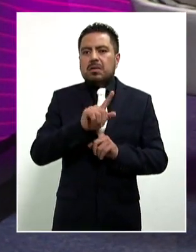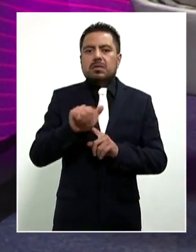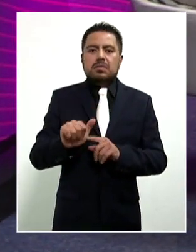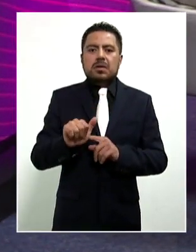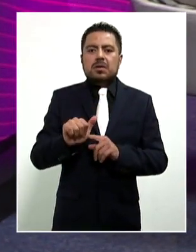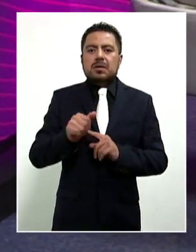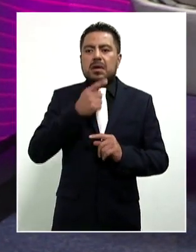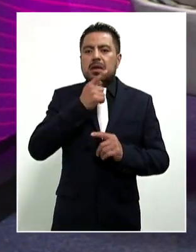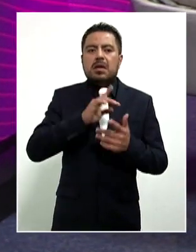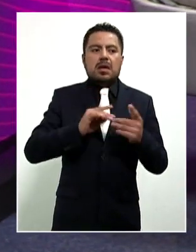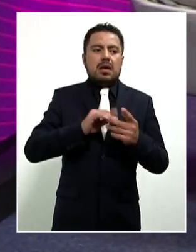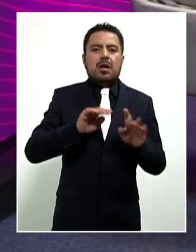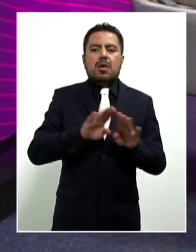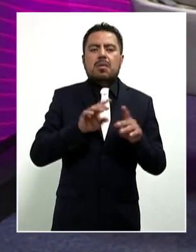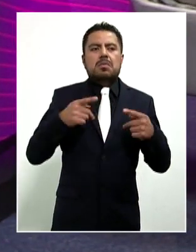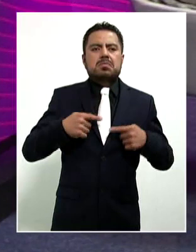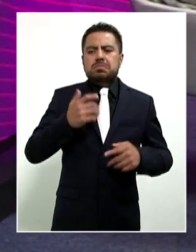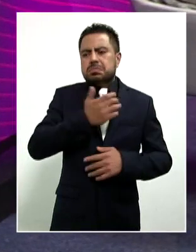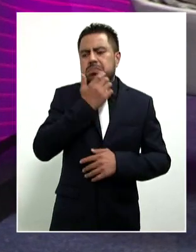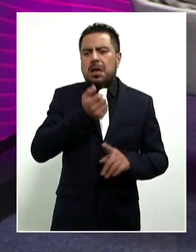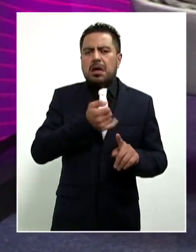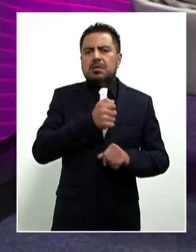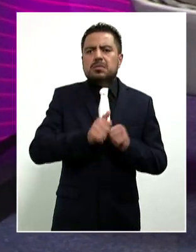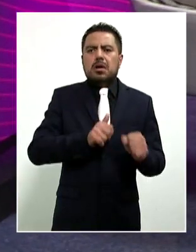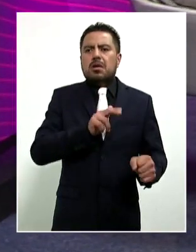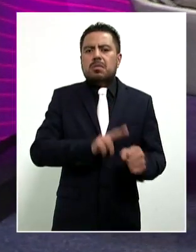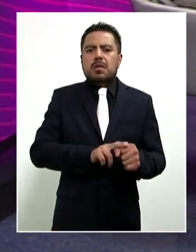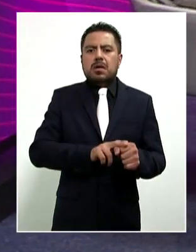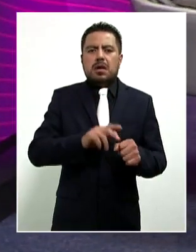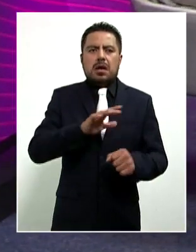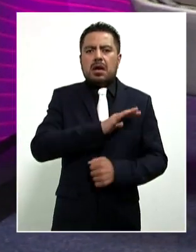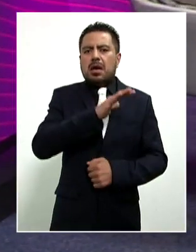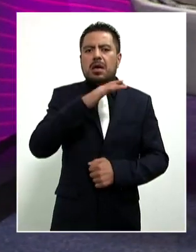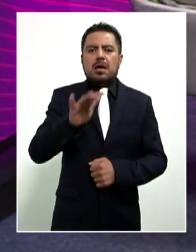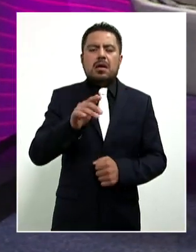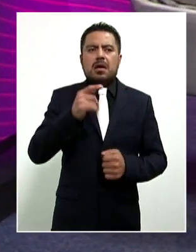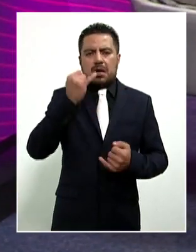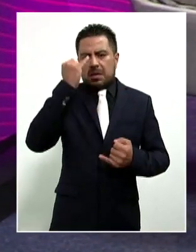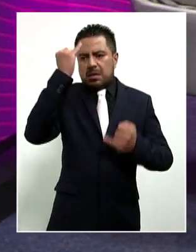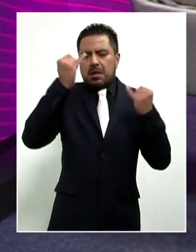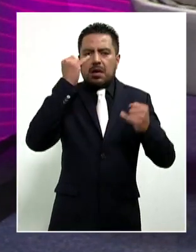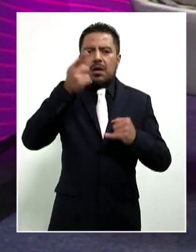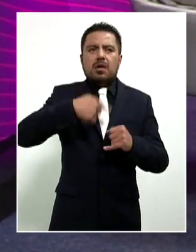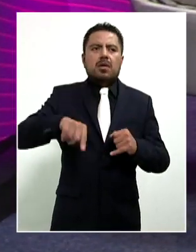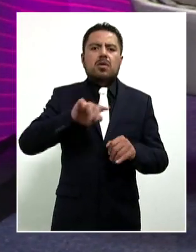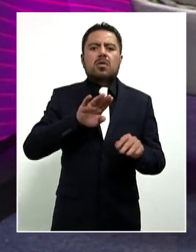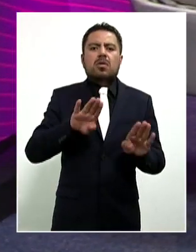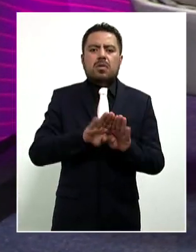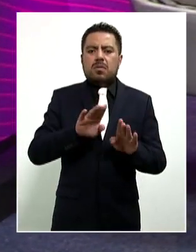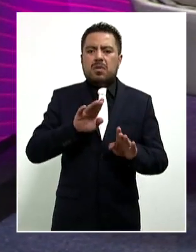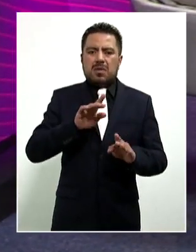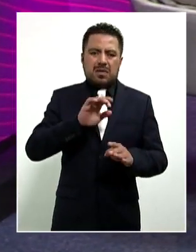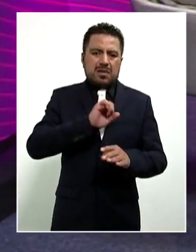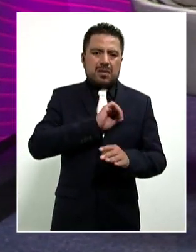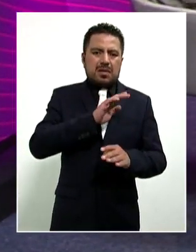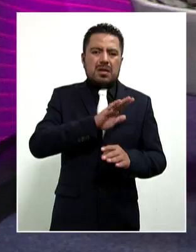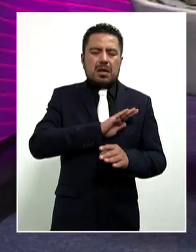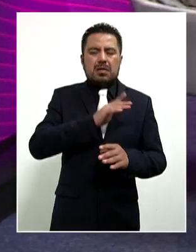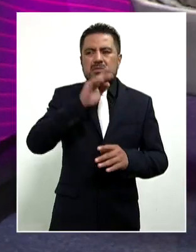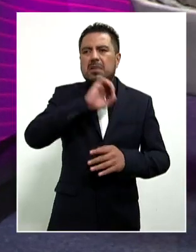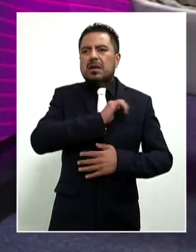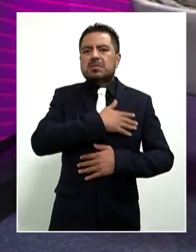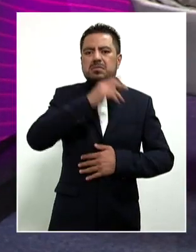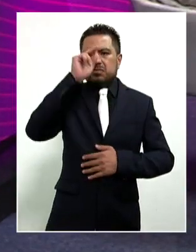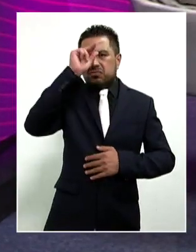decía, eran gente común y corriente. Ella decía, generalmente se tiene la idea de que el exilio español es muy intelectual y que